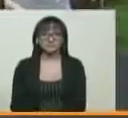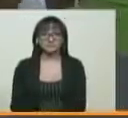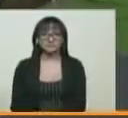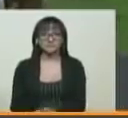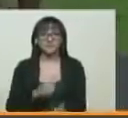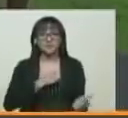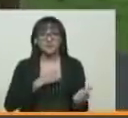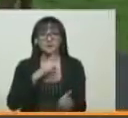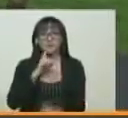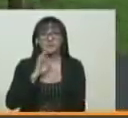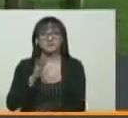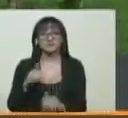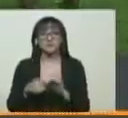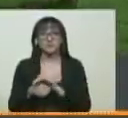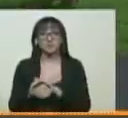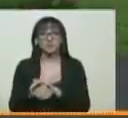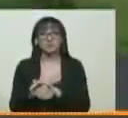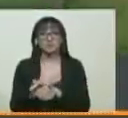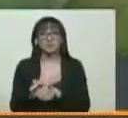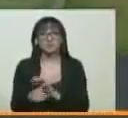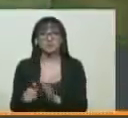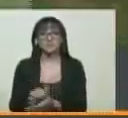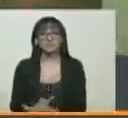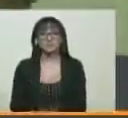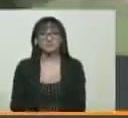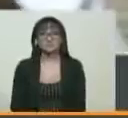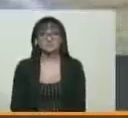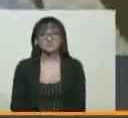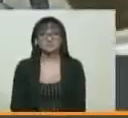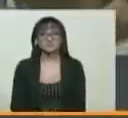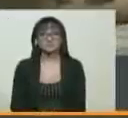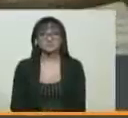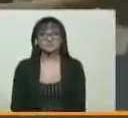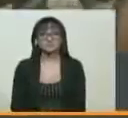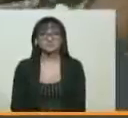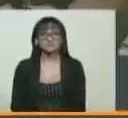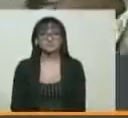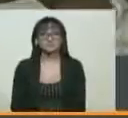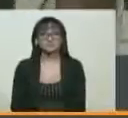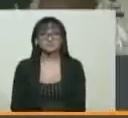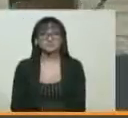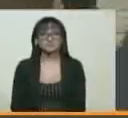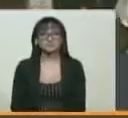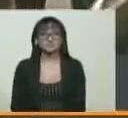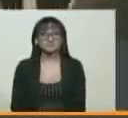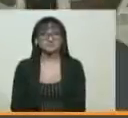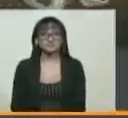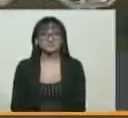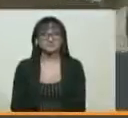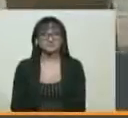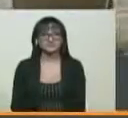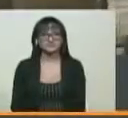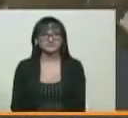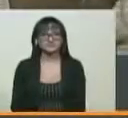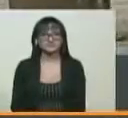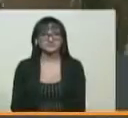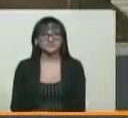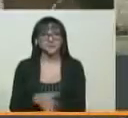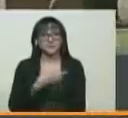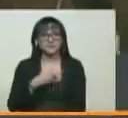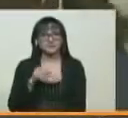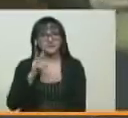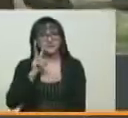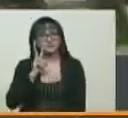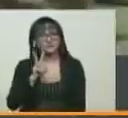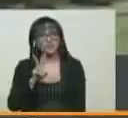tortuga, oreré, concha de tortuga en idioma Wotuja. Vemos como el presidente atentamente está viendo